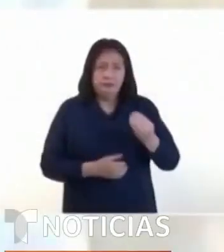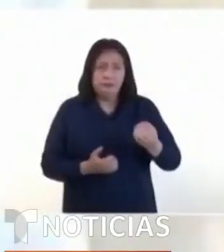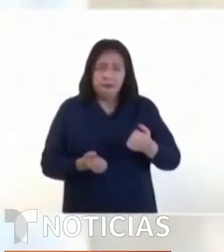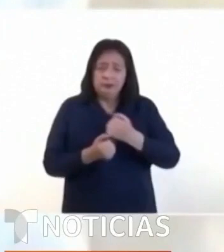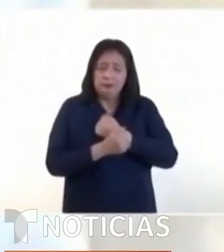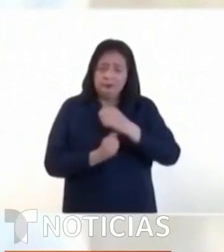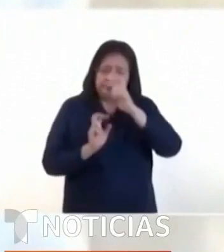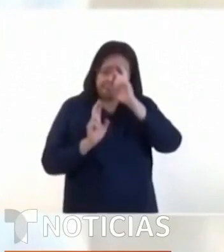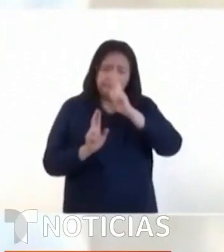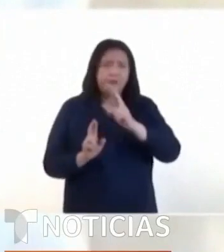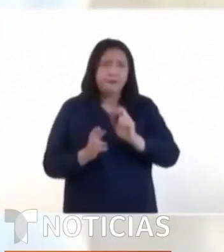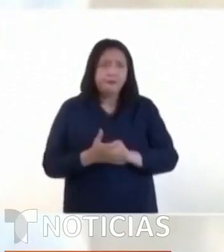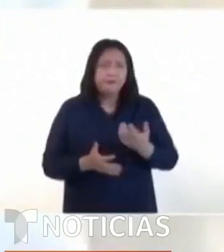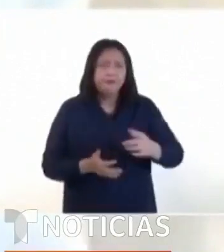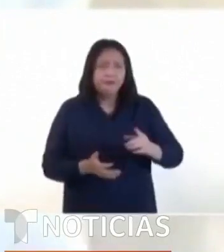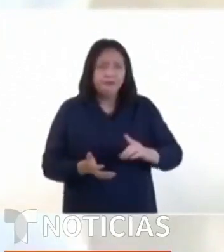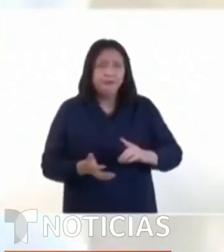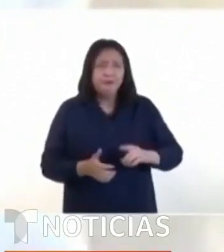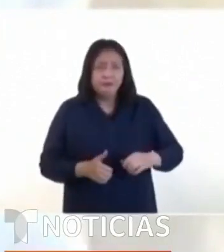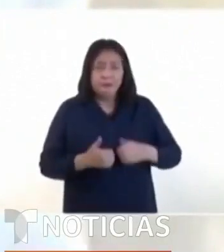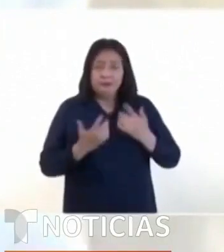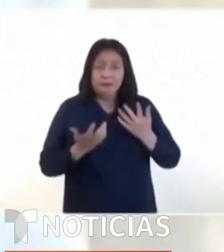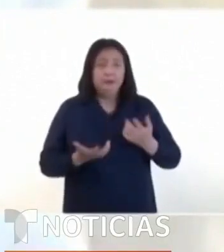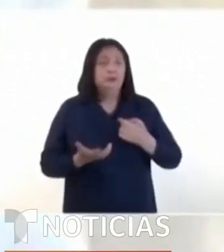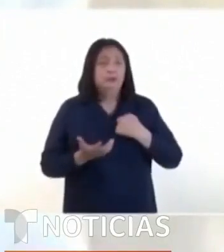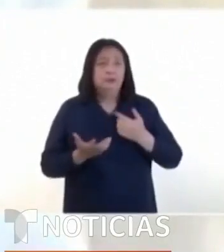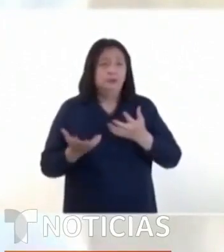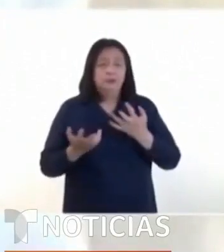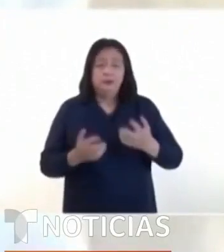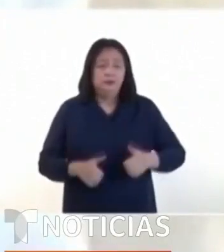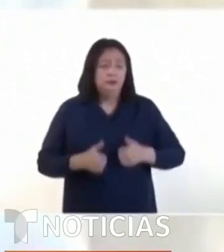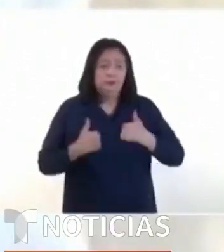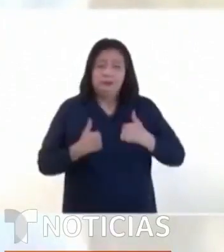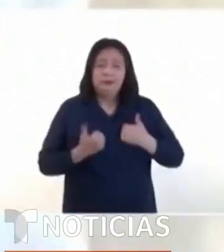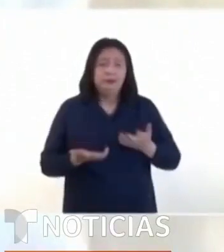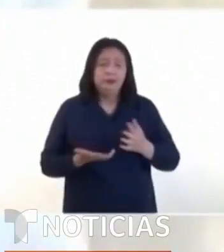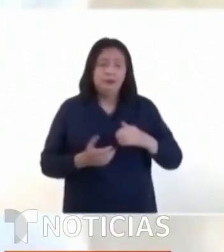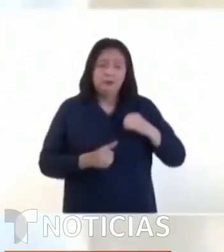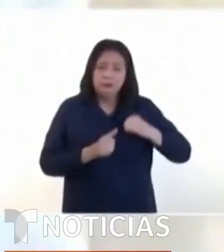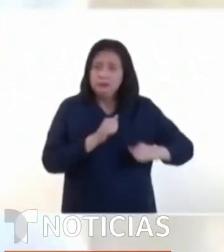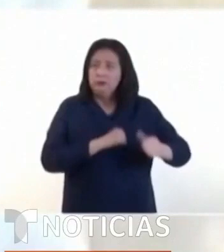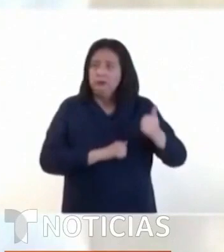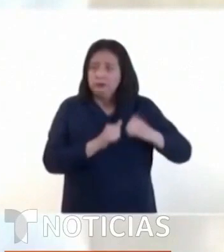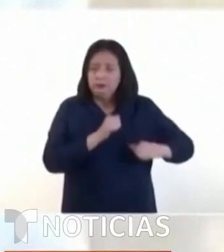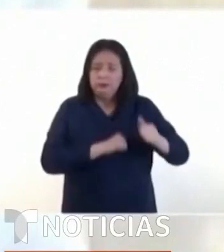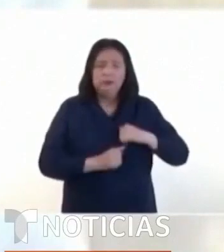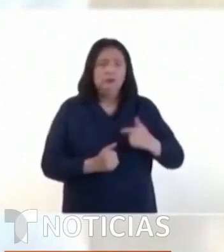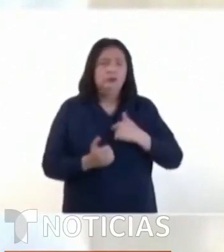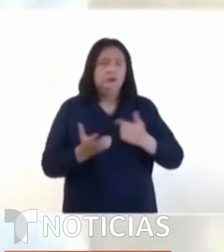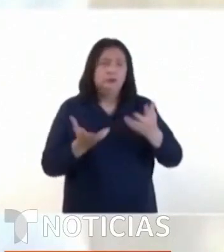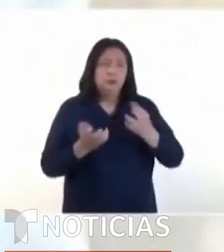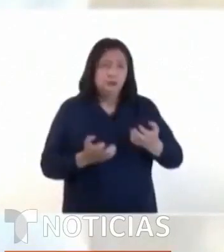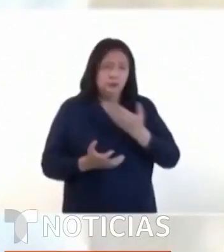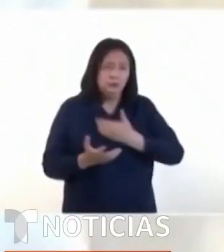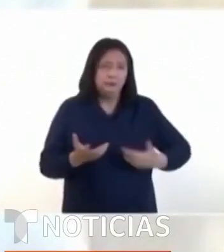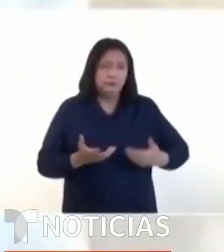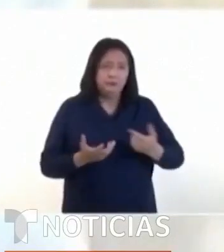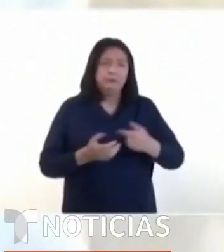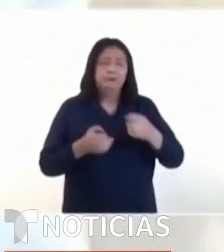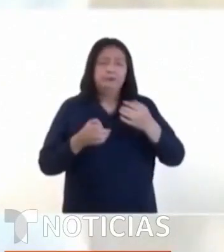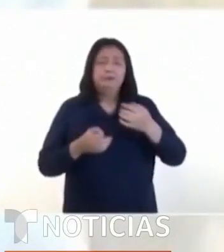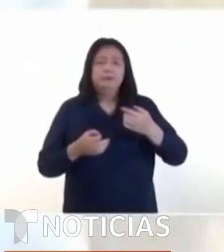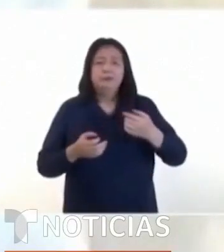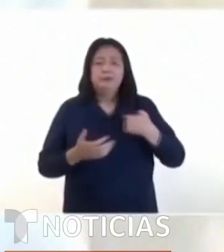y respeto tanto la vida que no quiero vivirla sufriendo. Quiero que el Estado me deje decidir